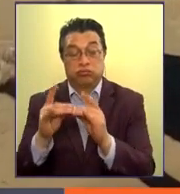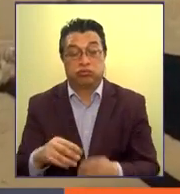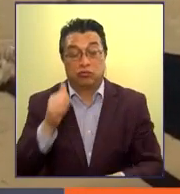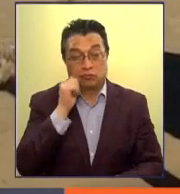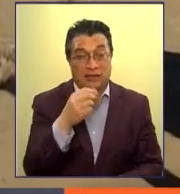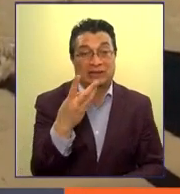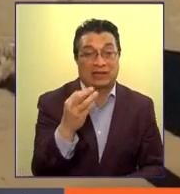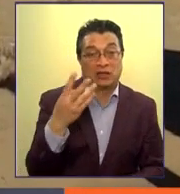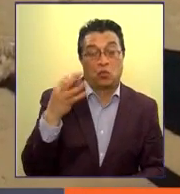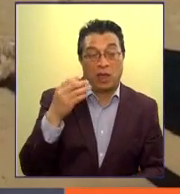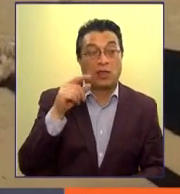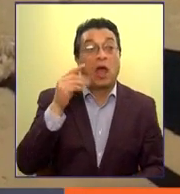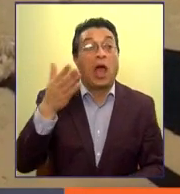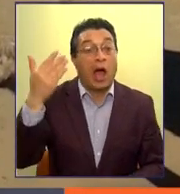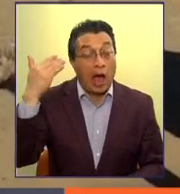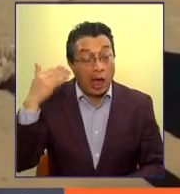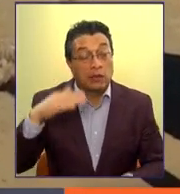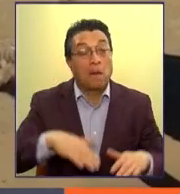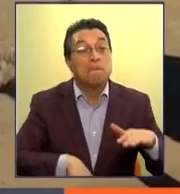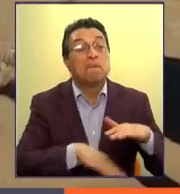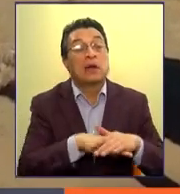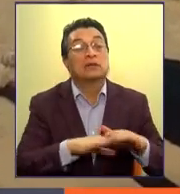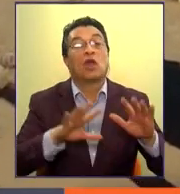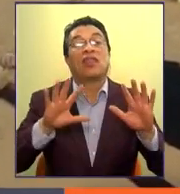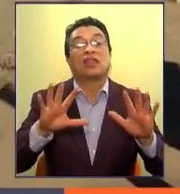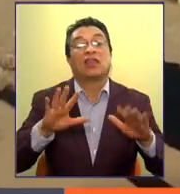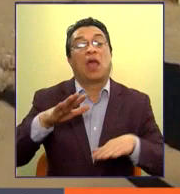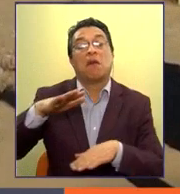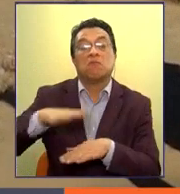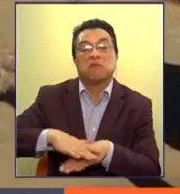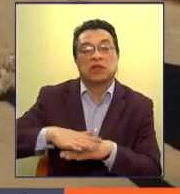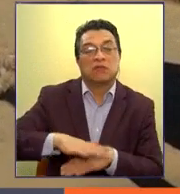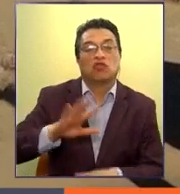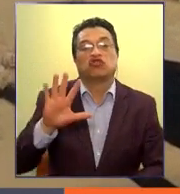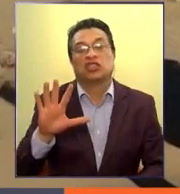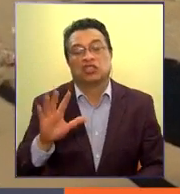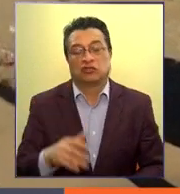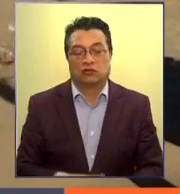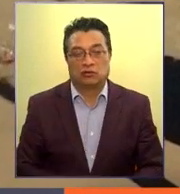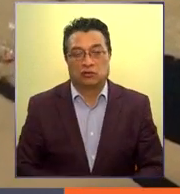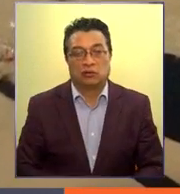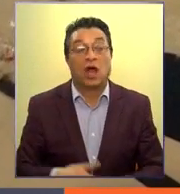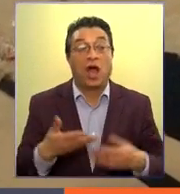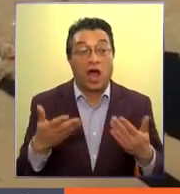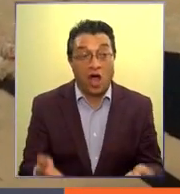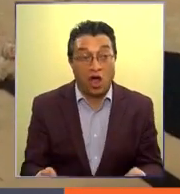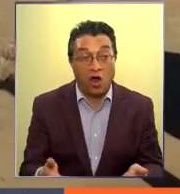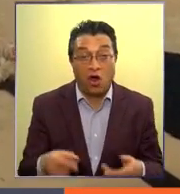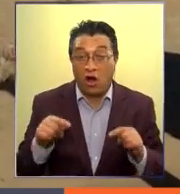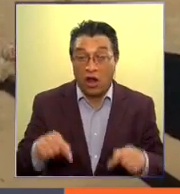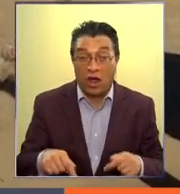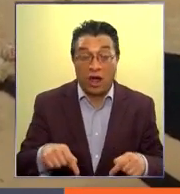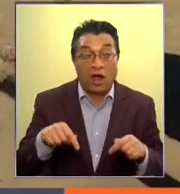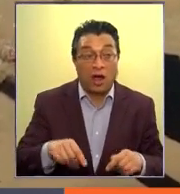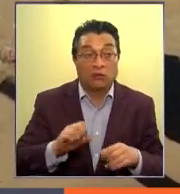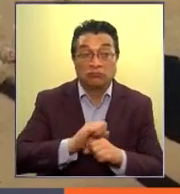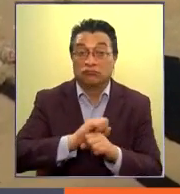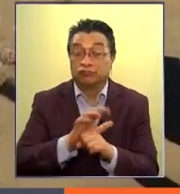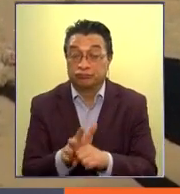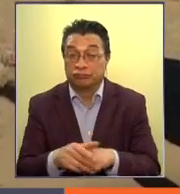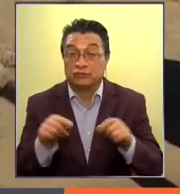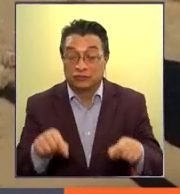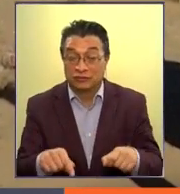a un máximo, llegaba a 10, un mínimo 5. Y ahora, con esta pandemia que